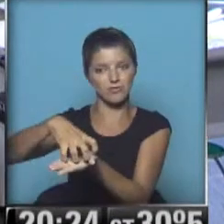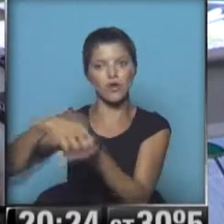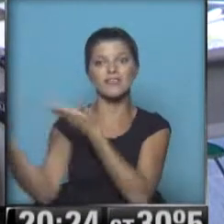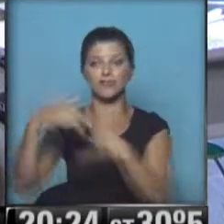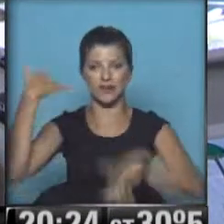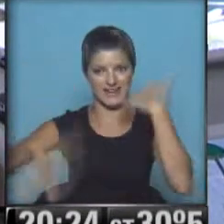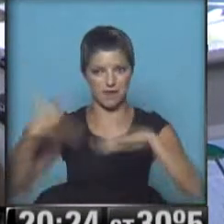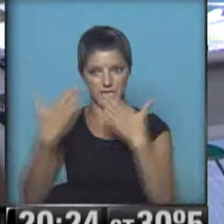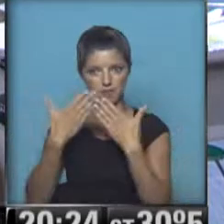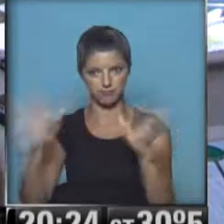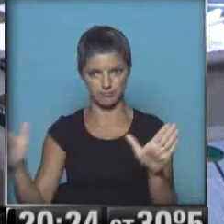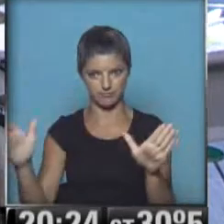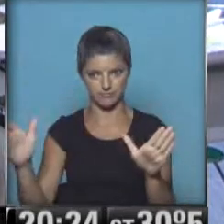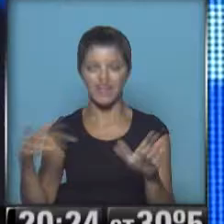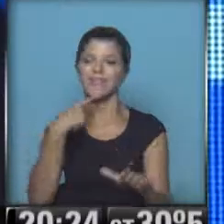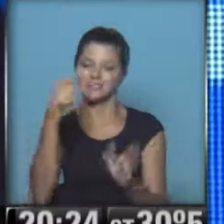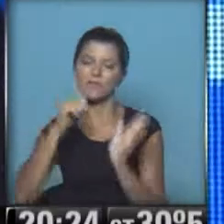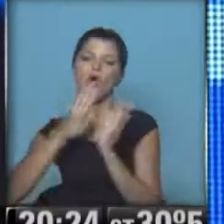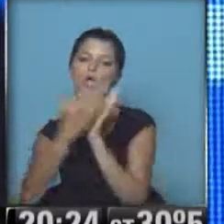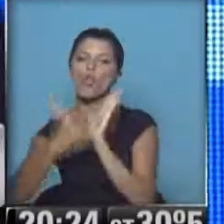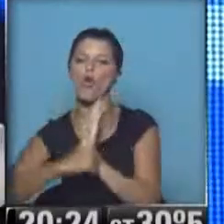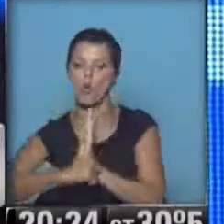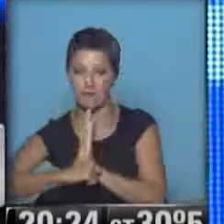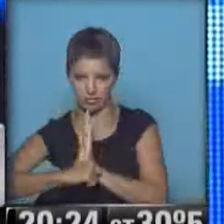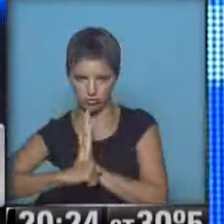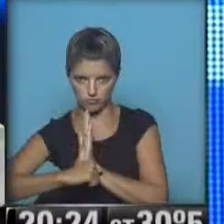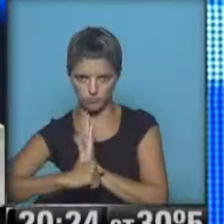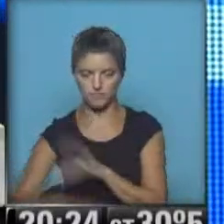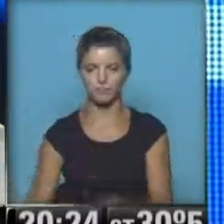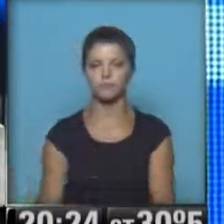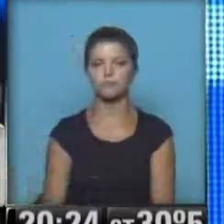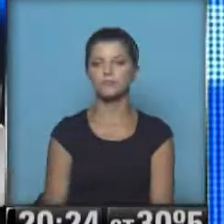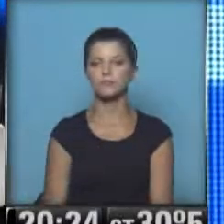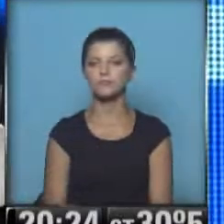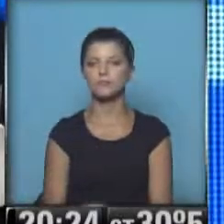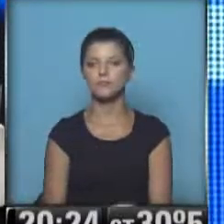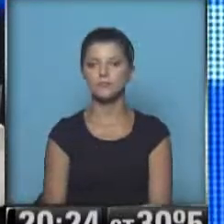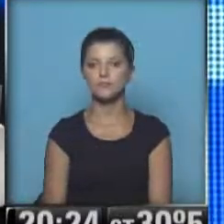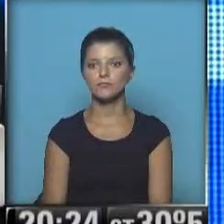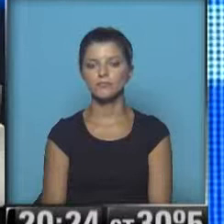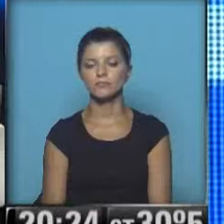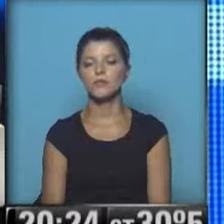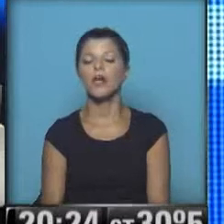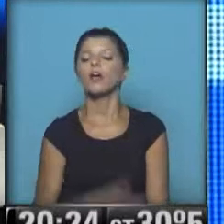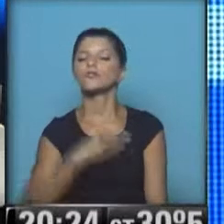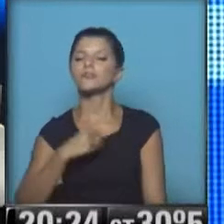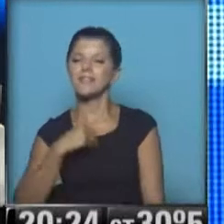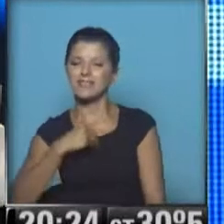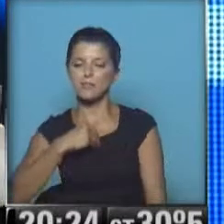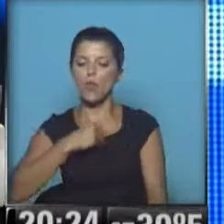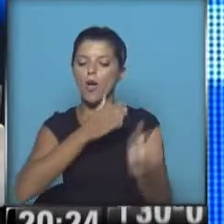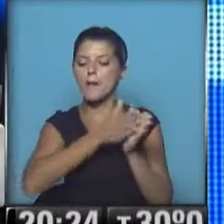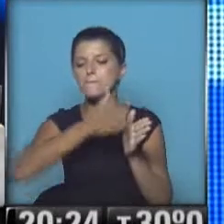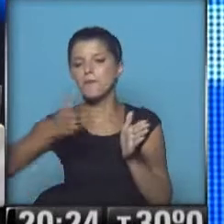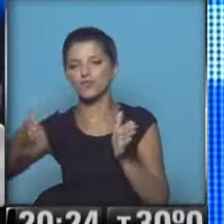rápido. Estamos hablando de documentos. Estamos sintiendo que estamos terminando un proceso